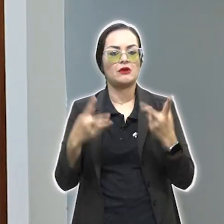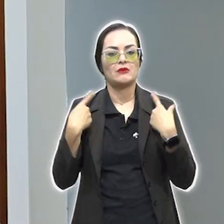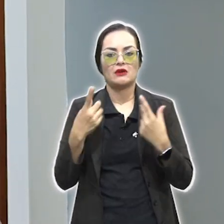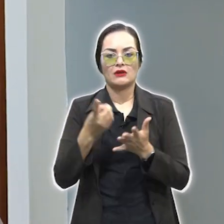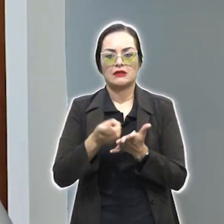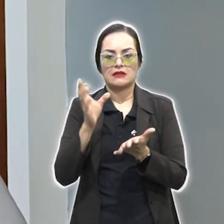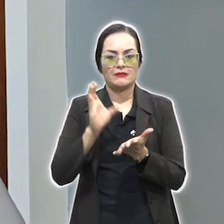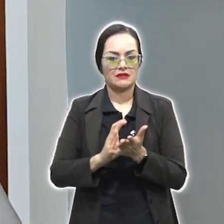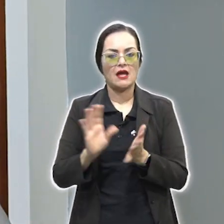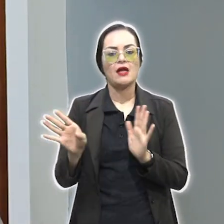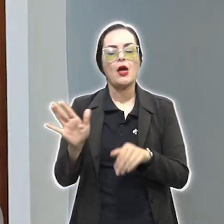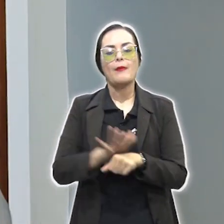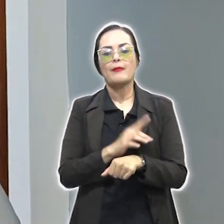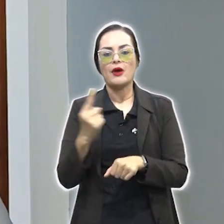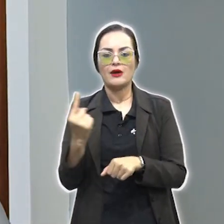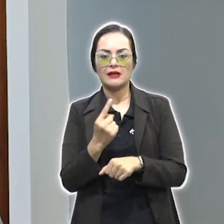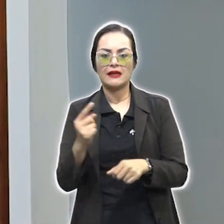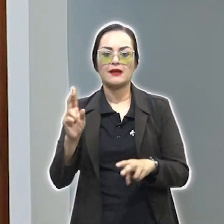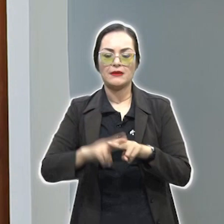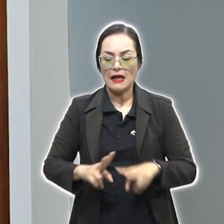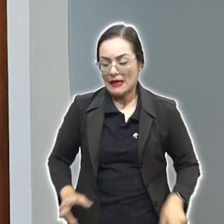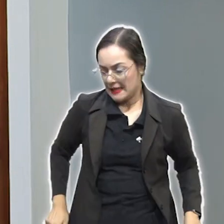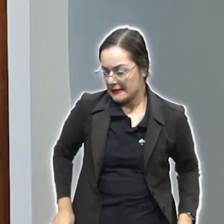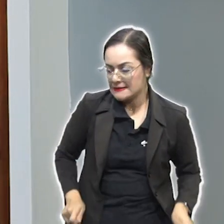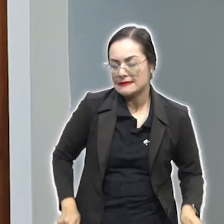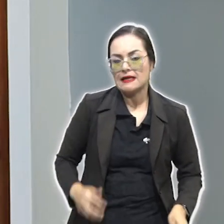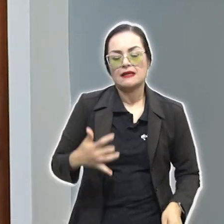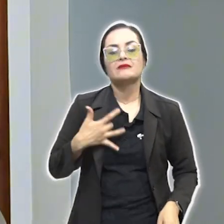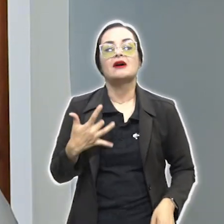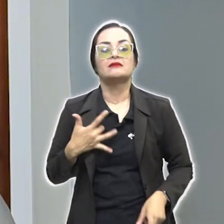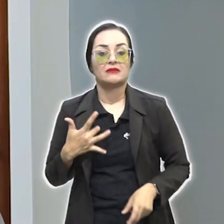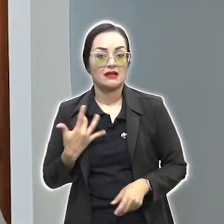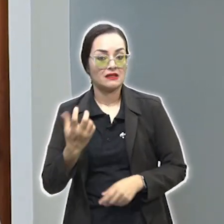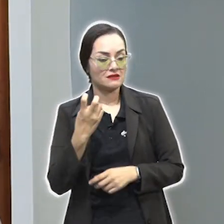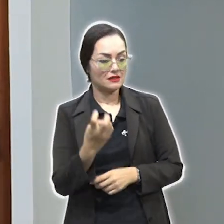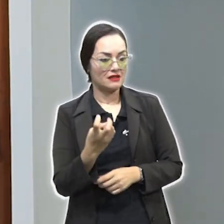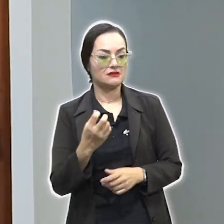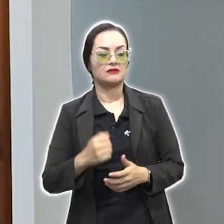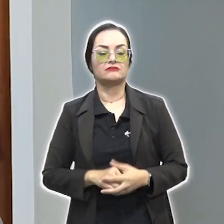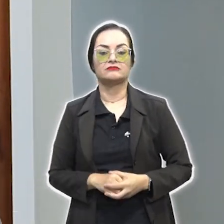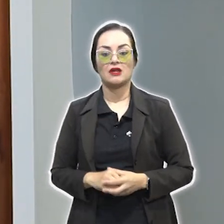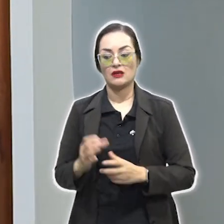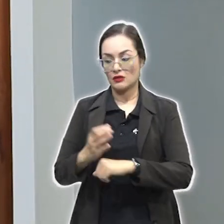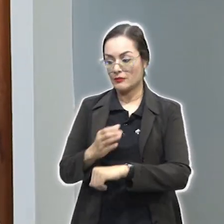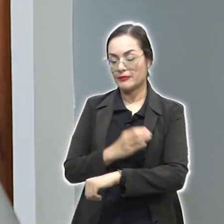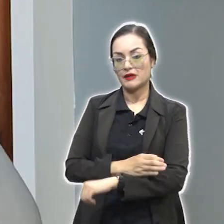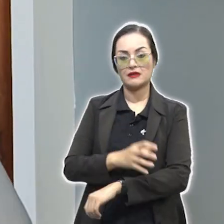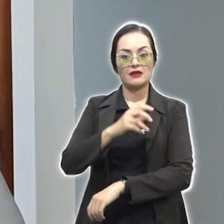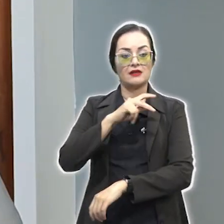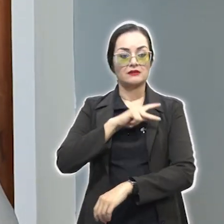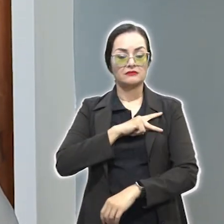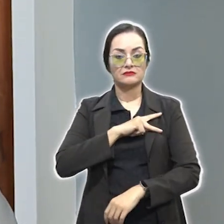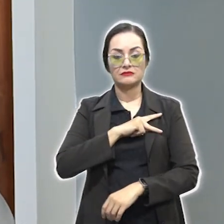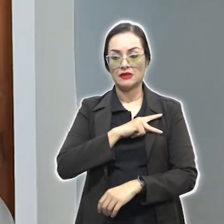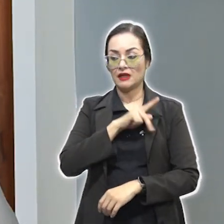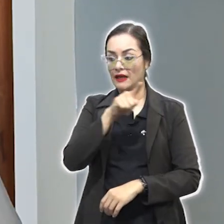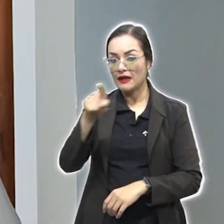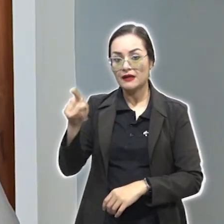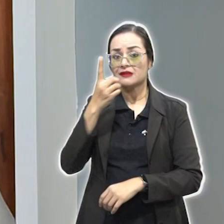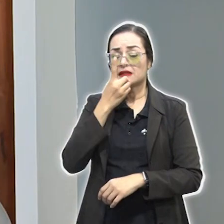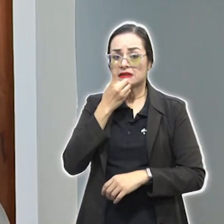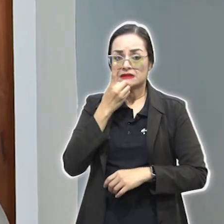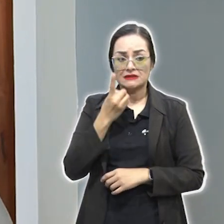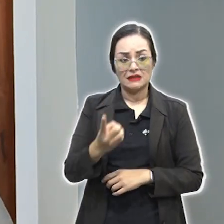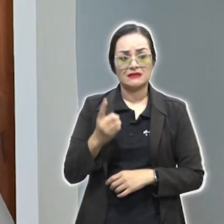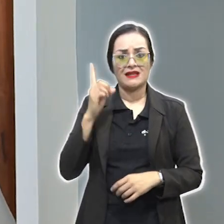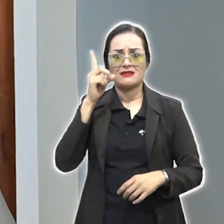pareció increíble por también las experiencias que cuentan mis compañeros que tuvieron